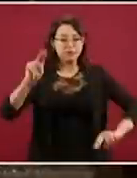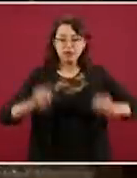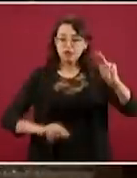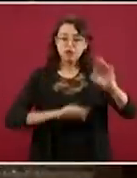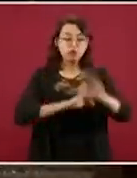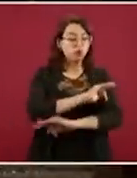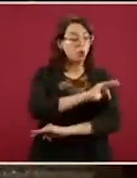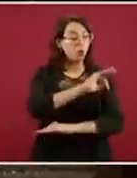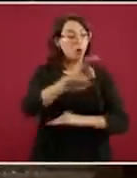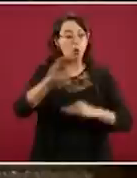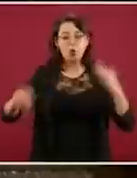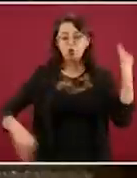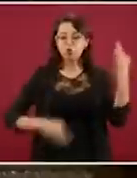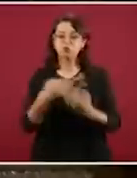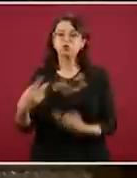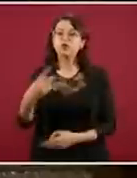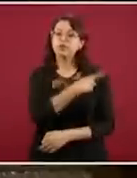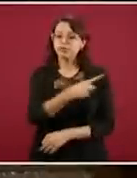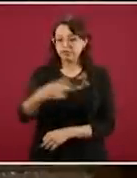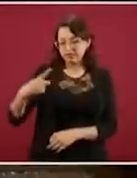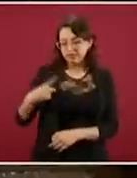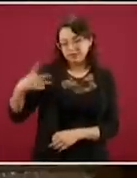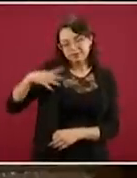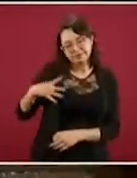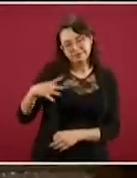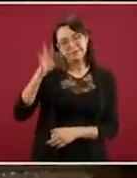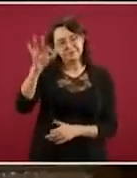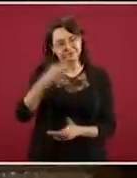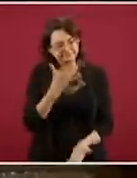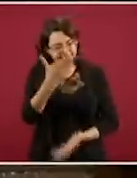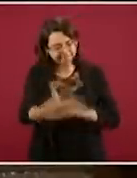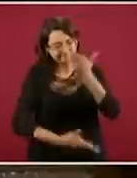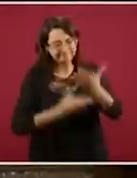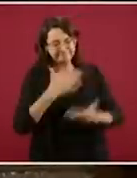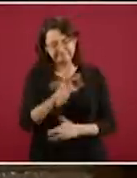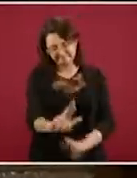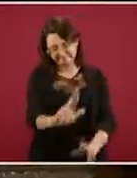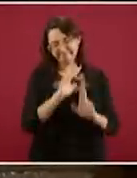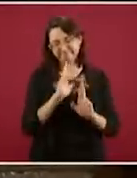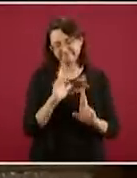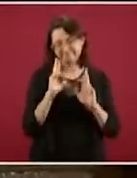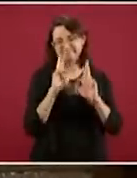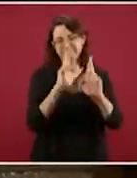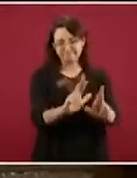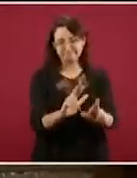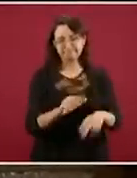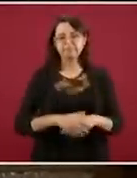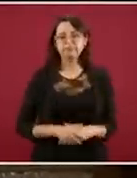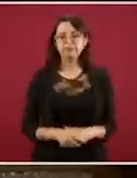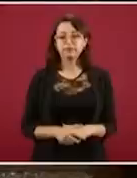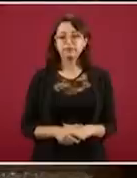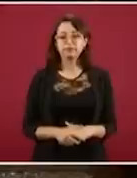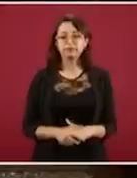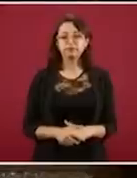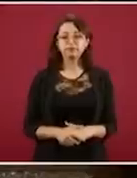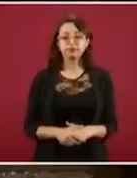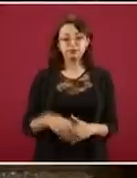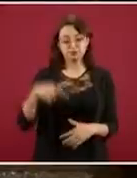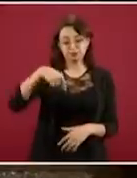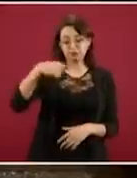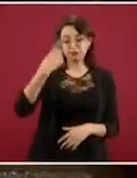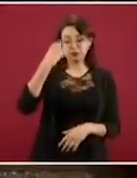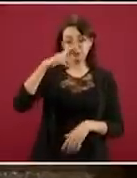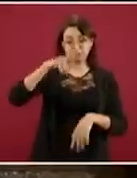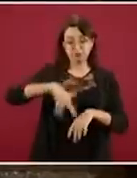tengan disposición de dar respuesta a las peticiones que envía la